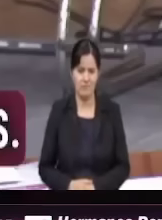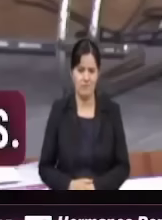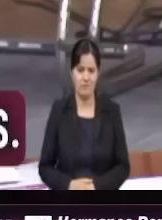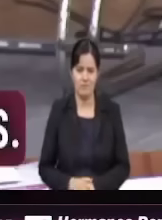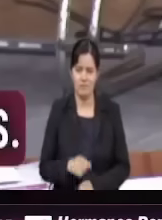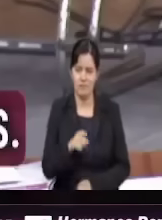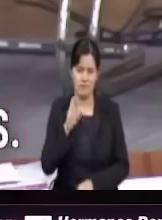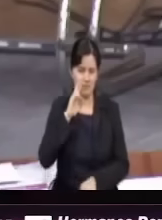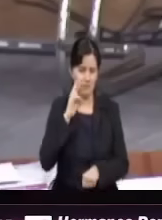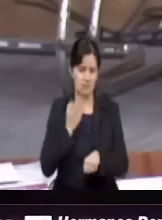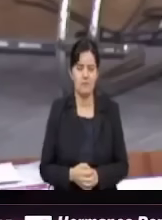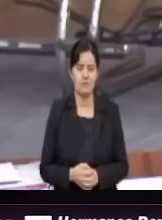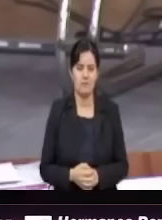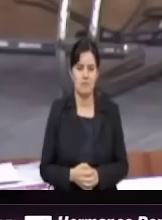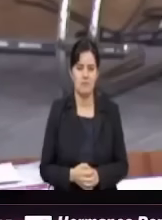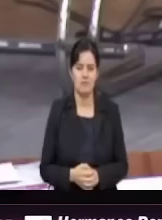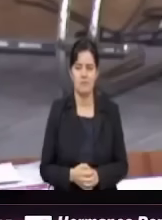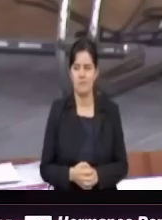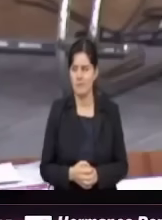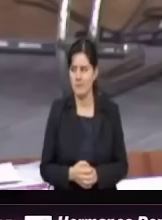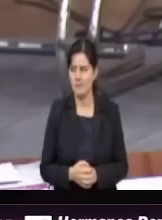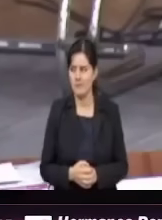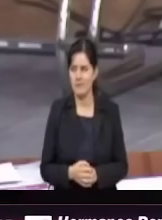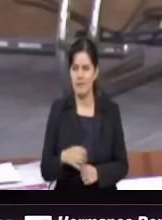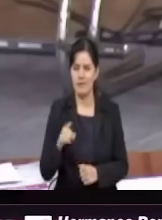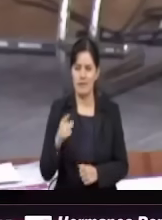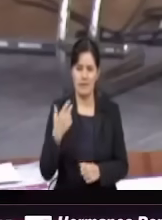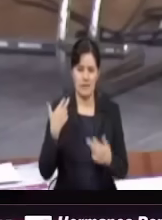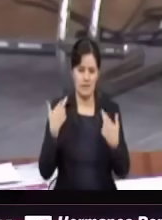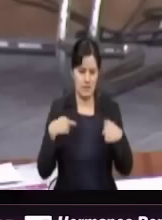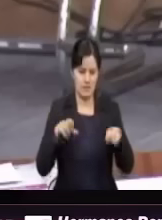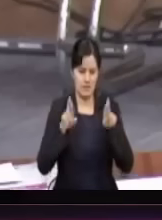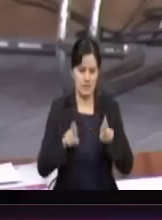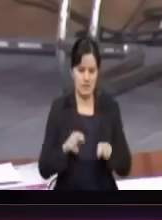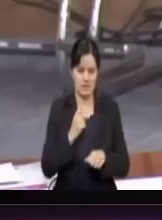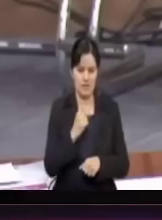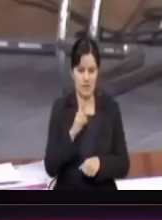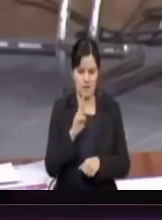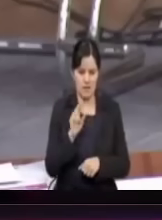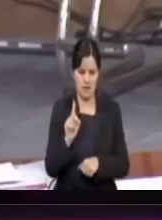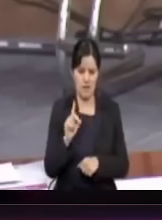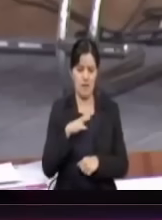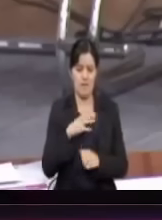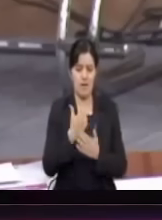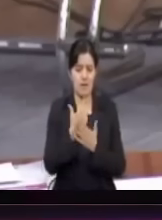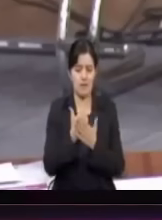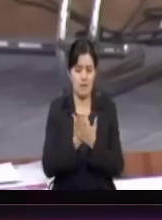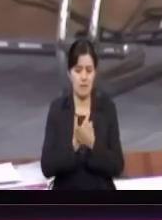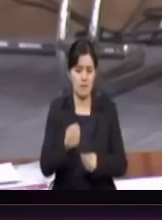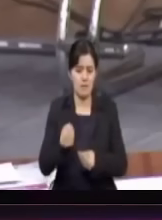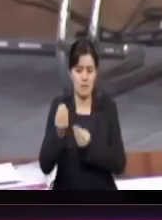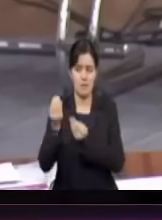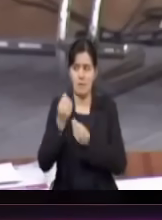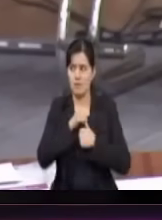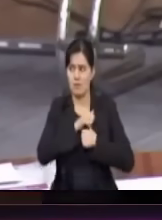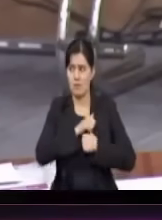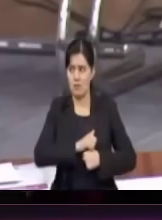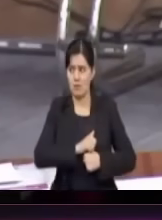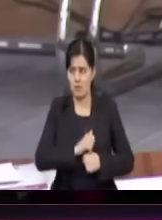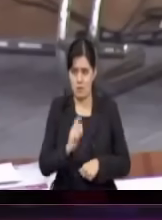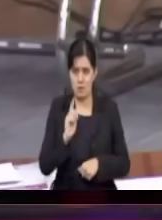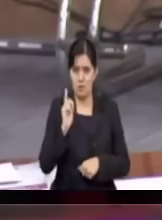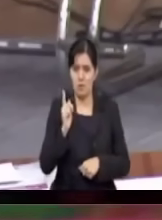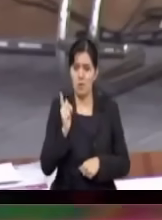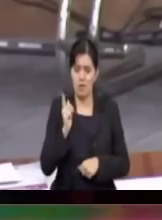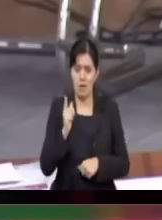unos irresponsables. Cuando dijo el representante del PRD que llevaba las listas a las autoridades, pues yo espero que lleven a